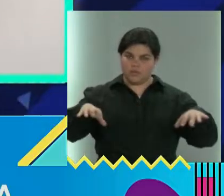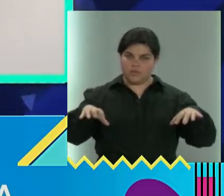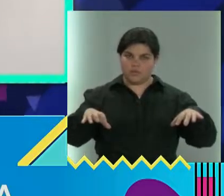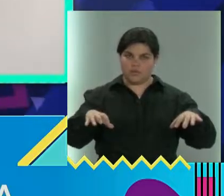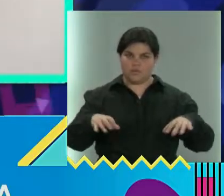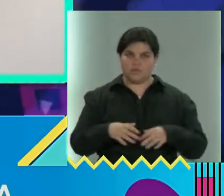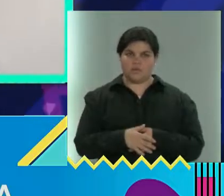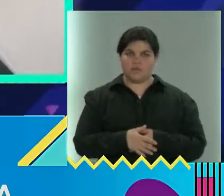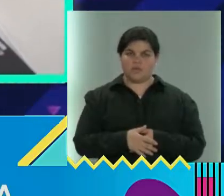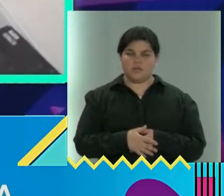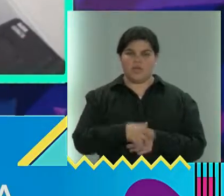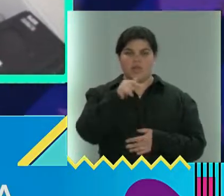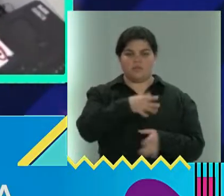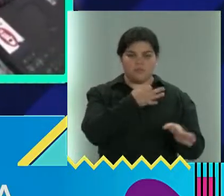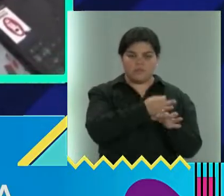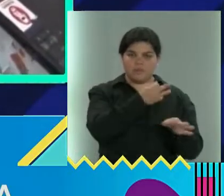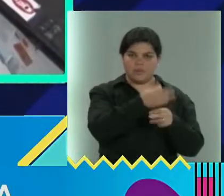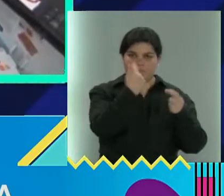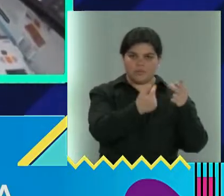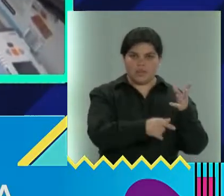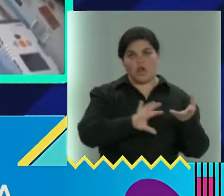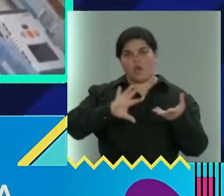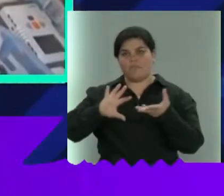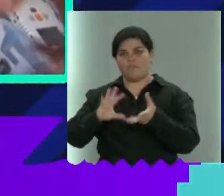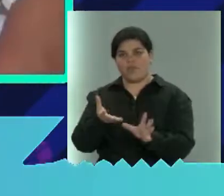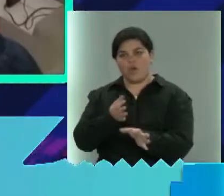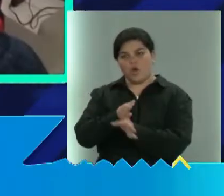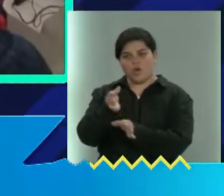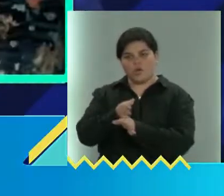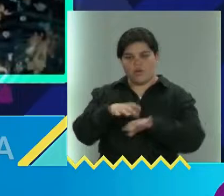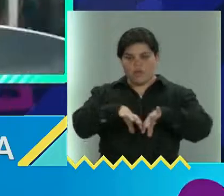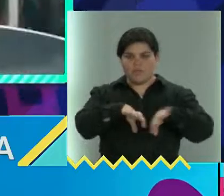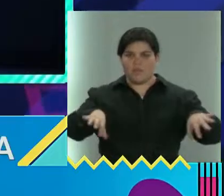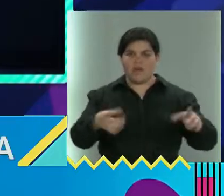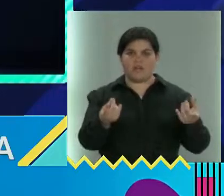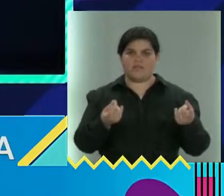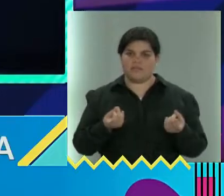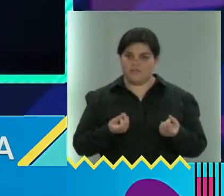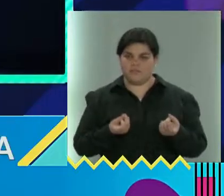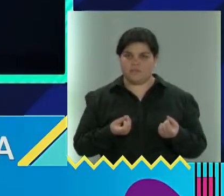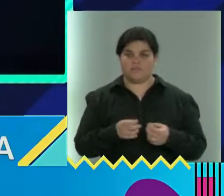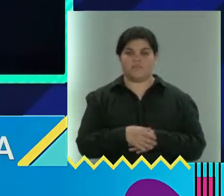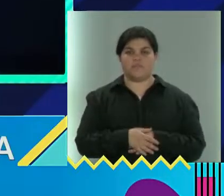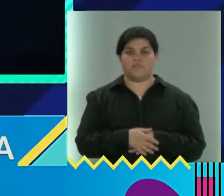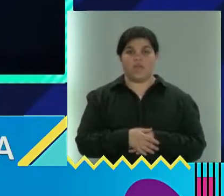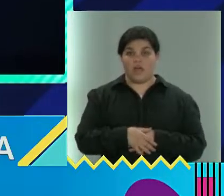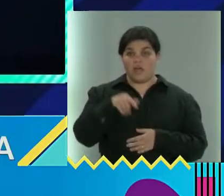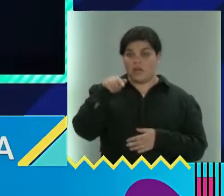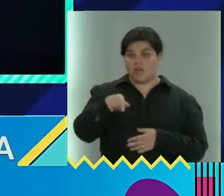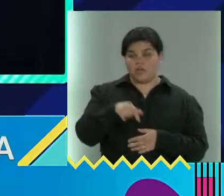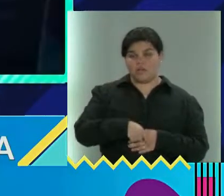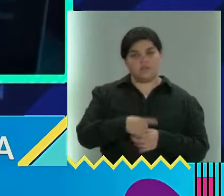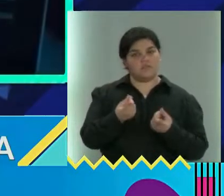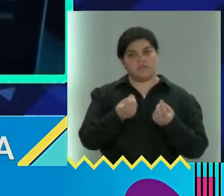propiamente disciplinar, curricular del pedagógico didáctico. Y en este sentido creo que tenemos que